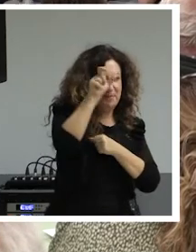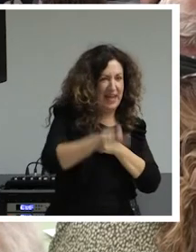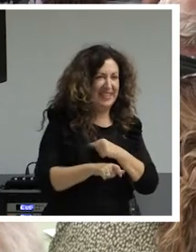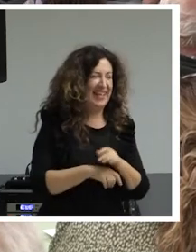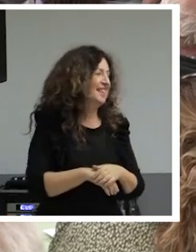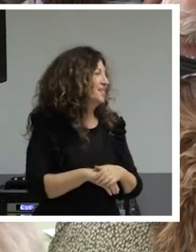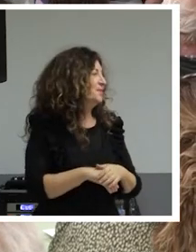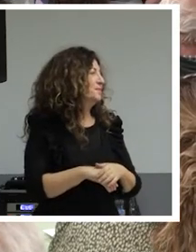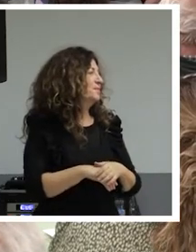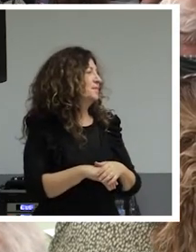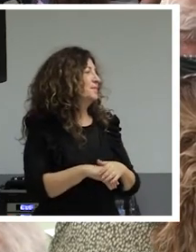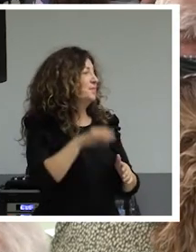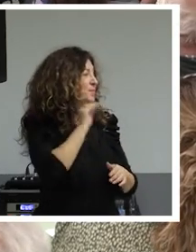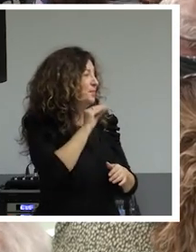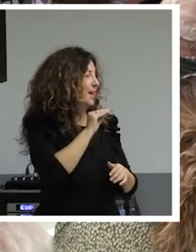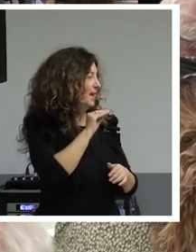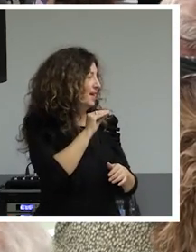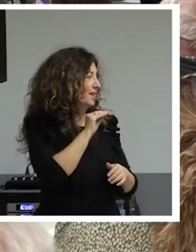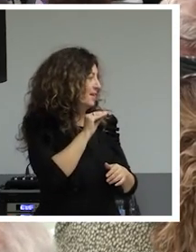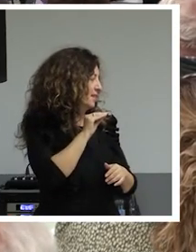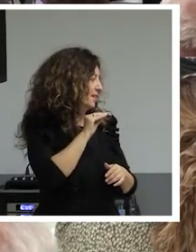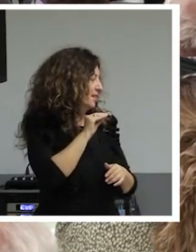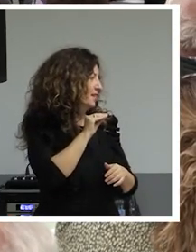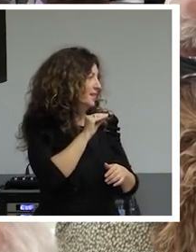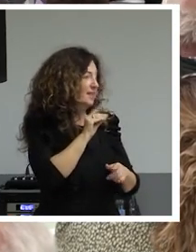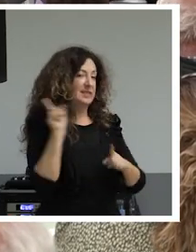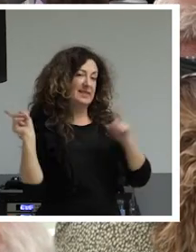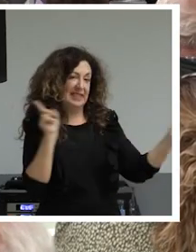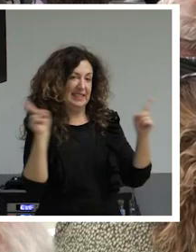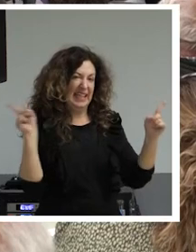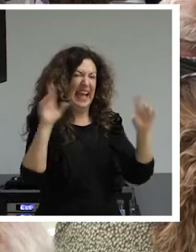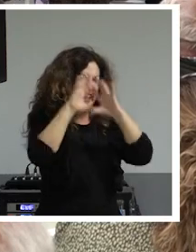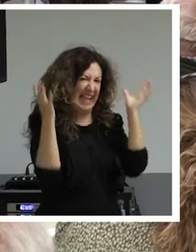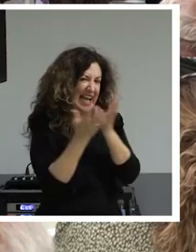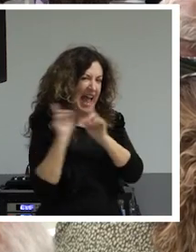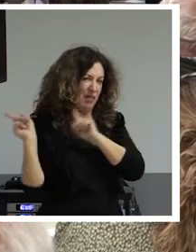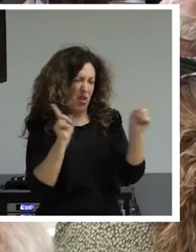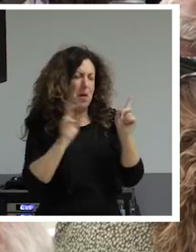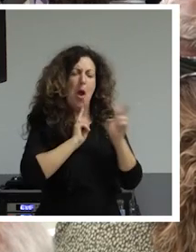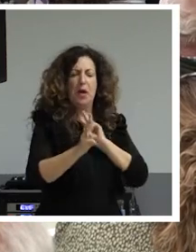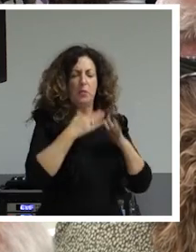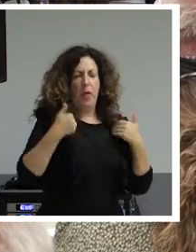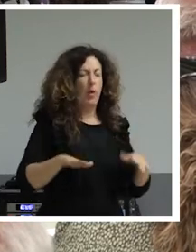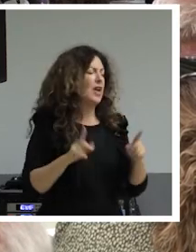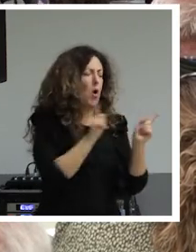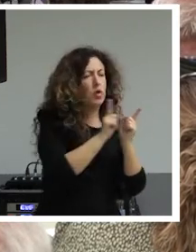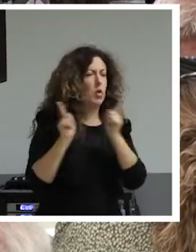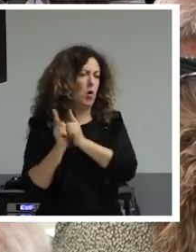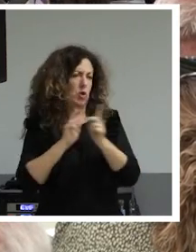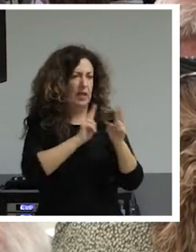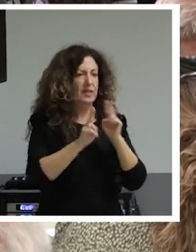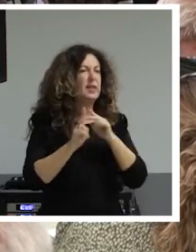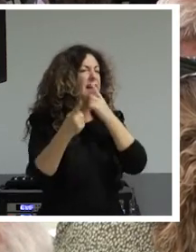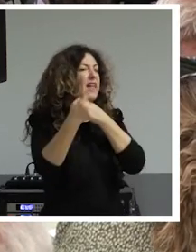periodista de Chile no sé si exitoso venga yo soy periodista y voy a tirar de empatía